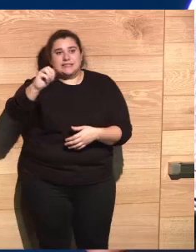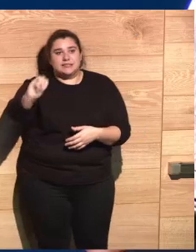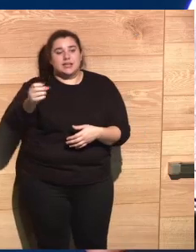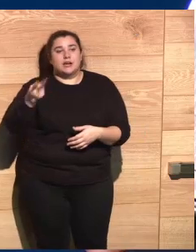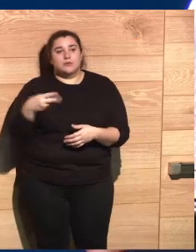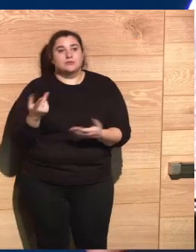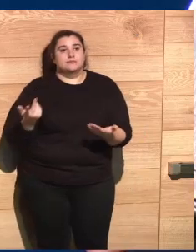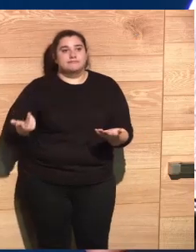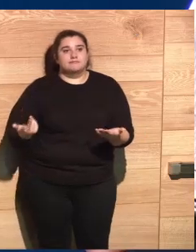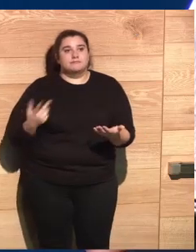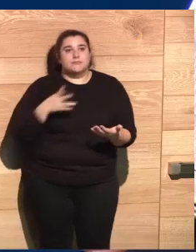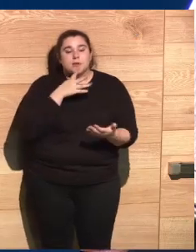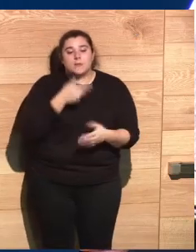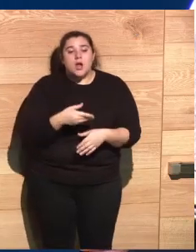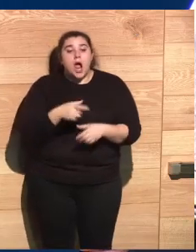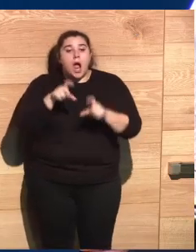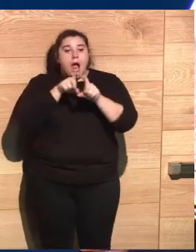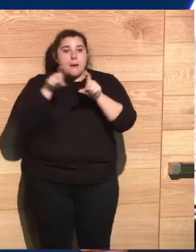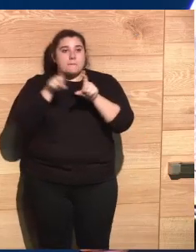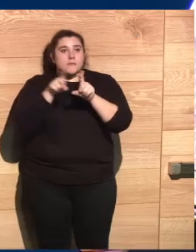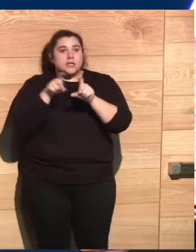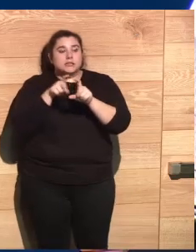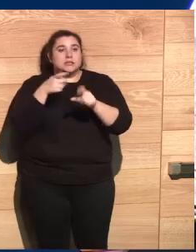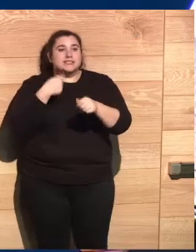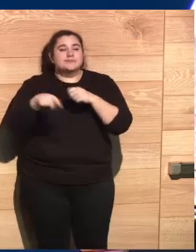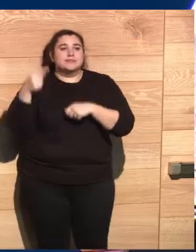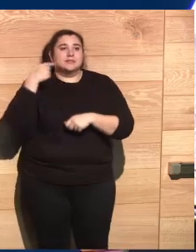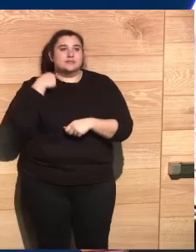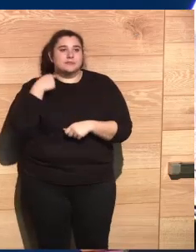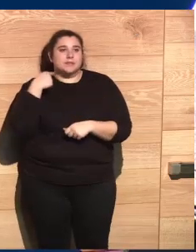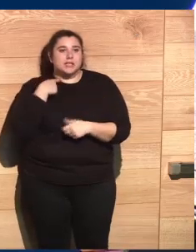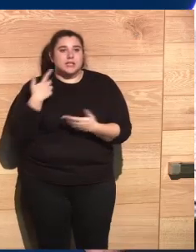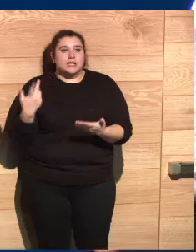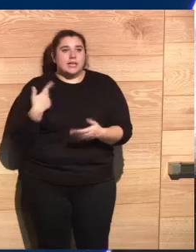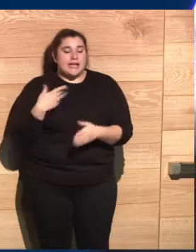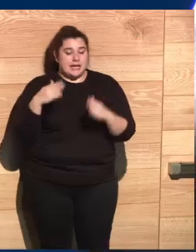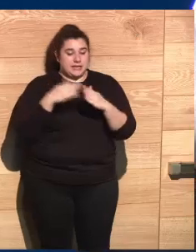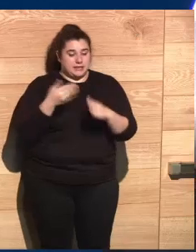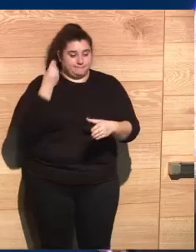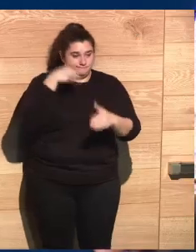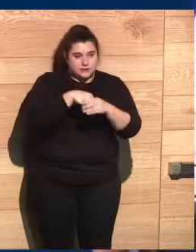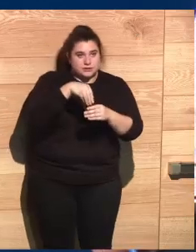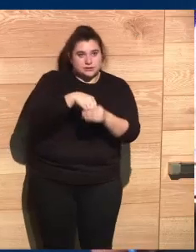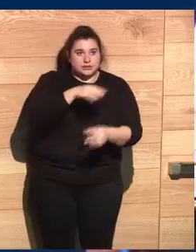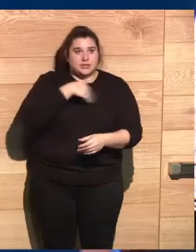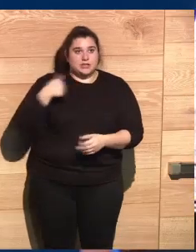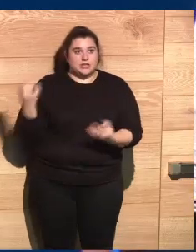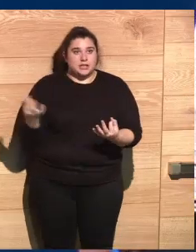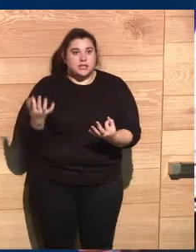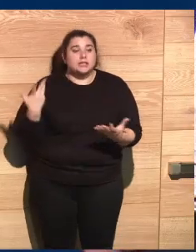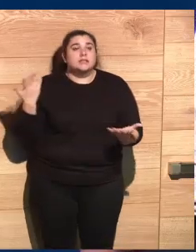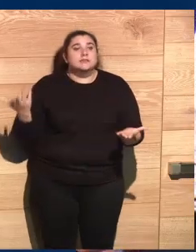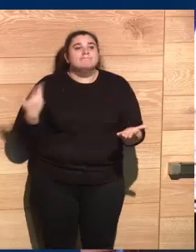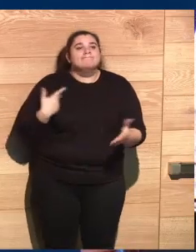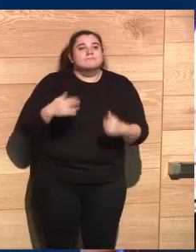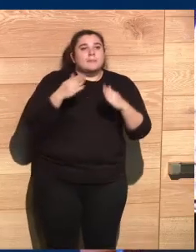No. Porque la empresa que está perdiendo dinero vendiéndote ese eco quiere metértelo en casa y convertirlo en el centro de tu